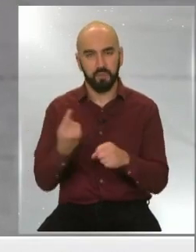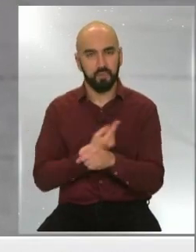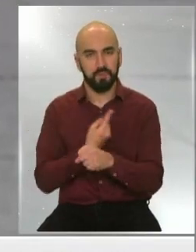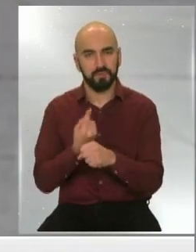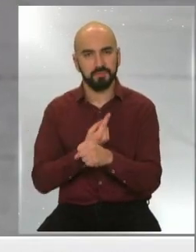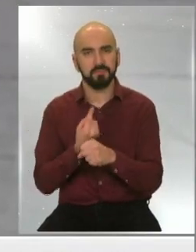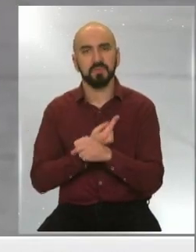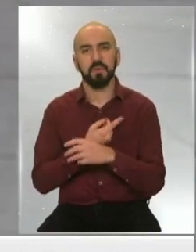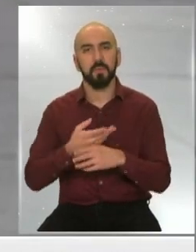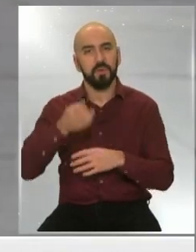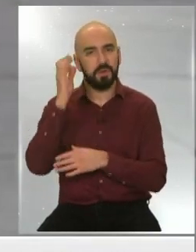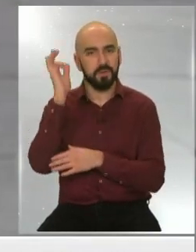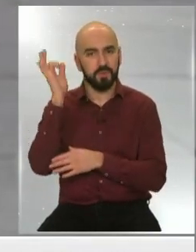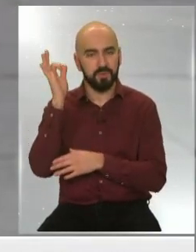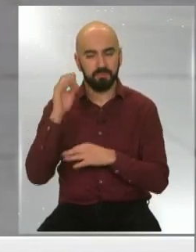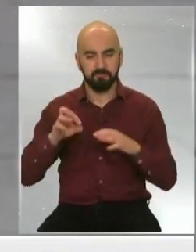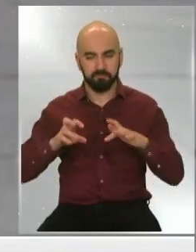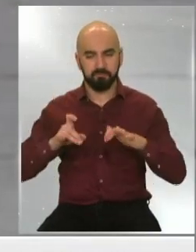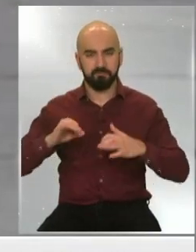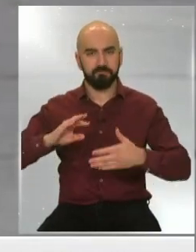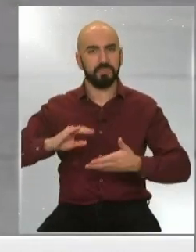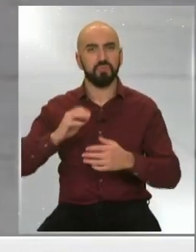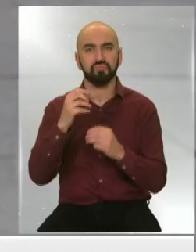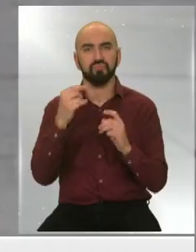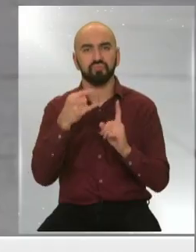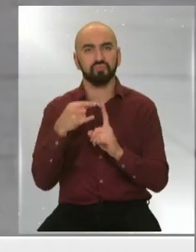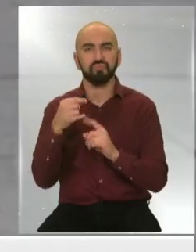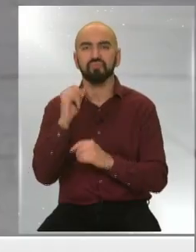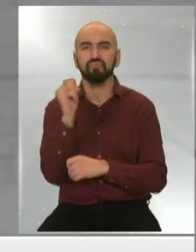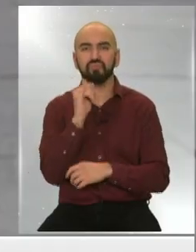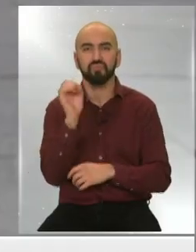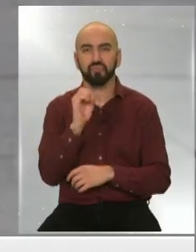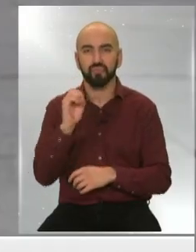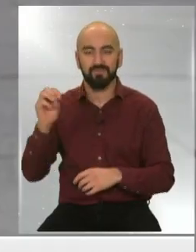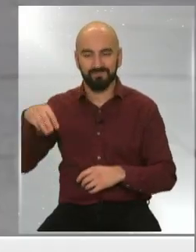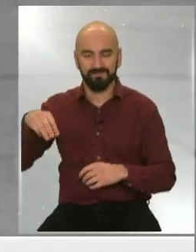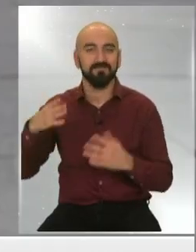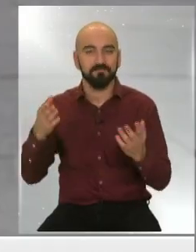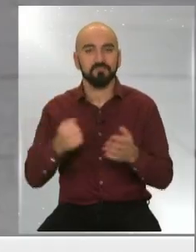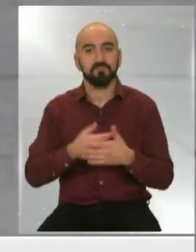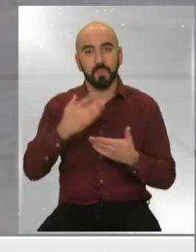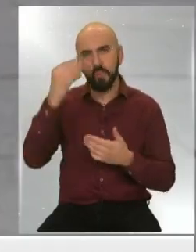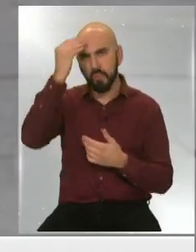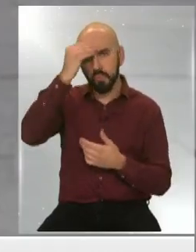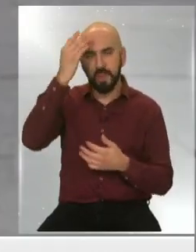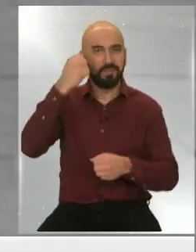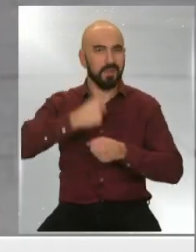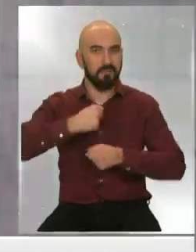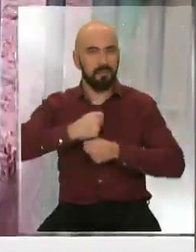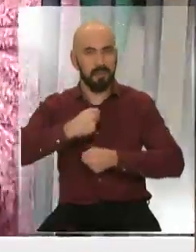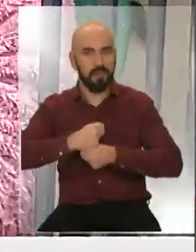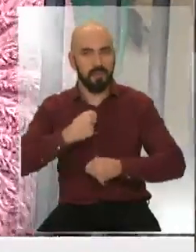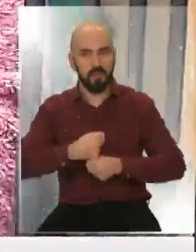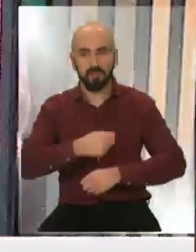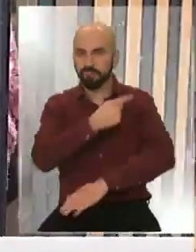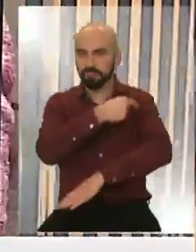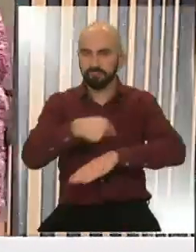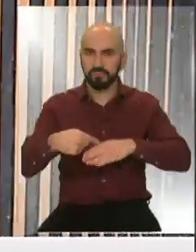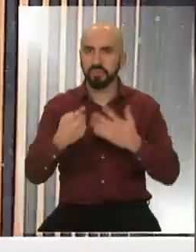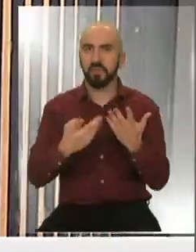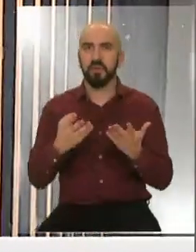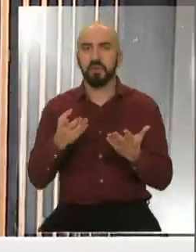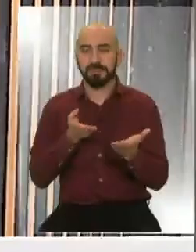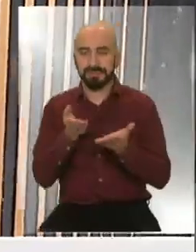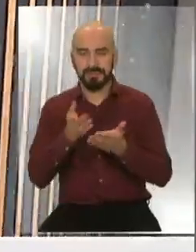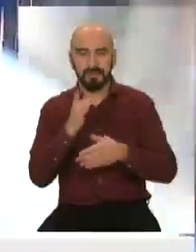de reuniones digitales, a través de Zoom, que están preocupados, están trabajando con sus gobiernos regionales, con sus seremis, con sus